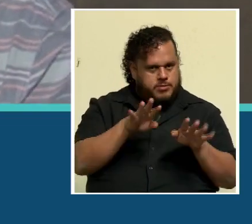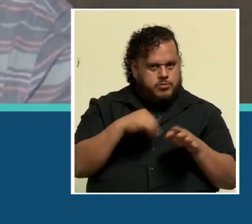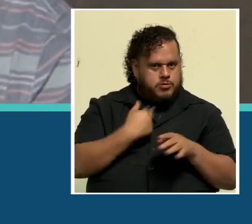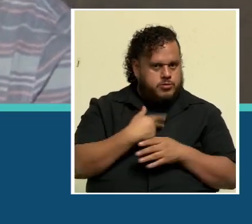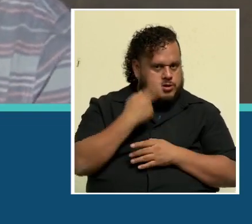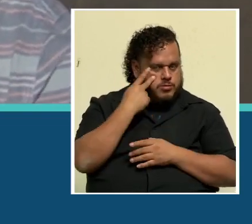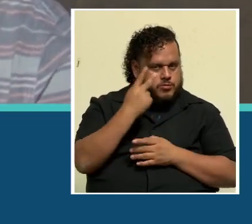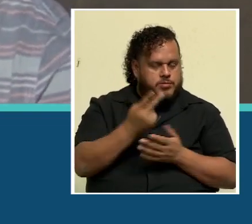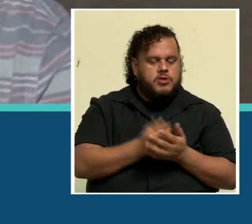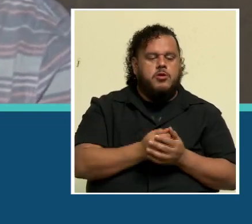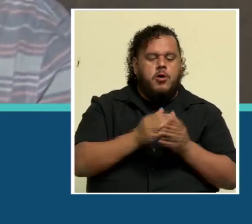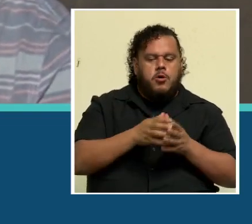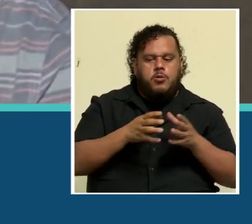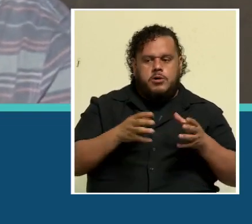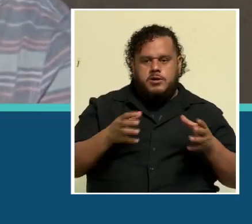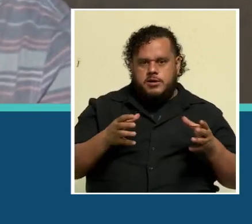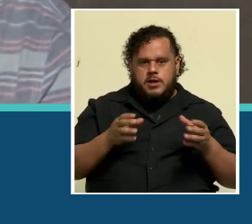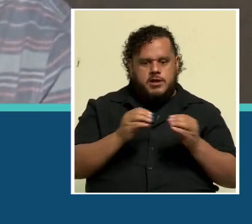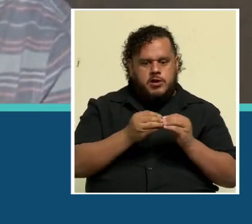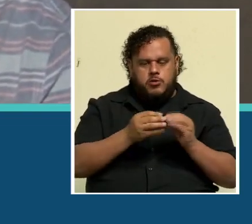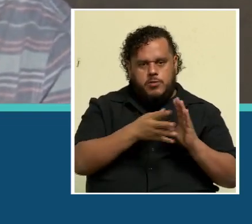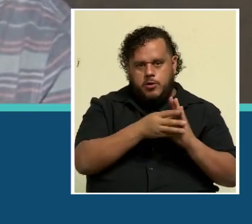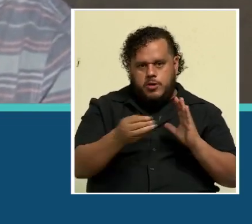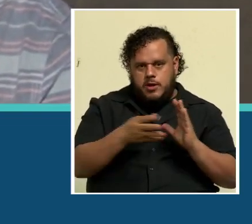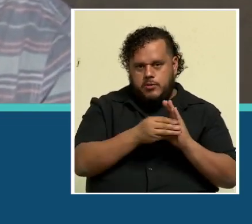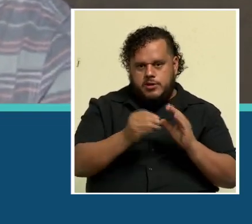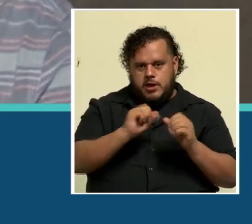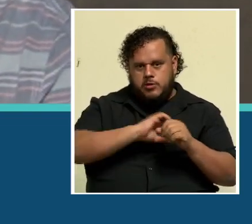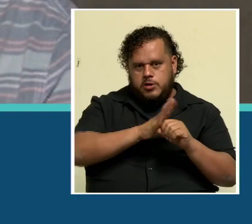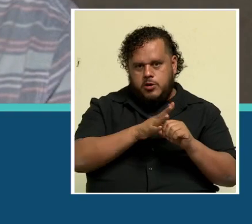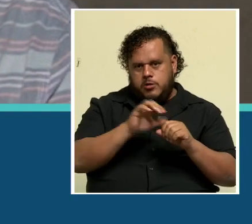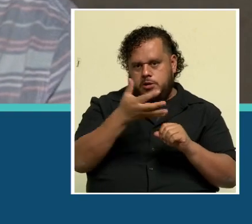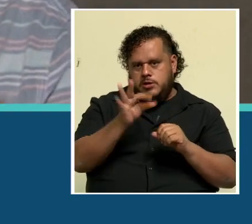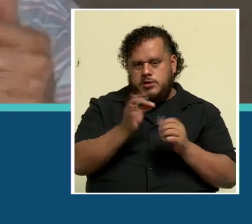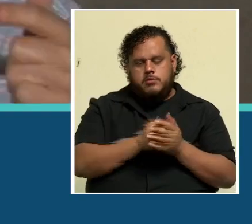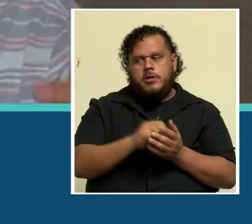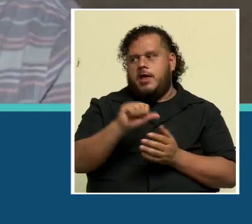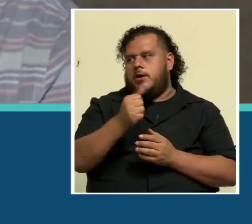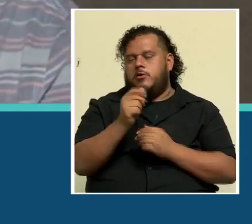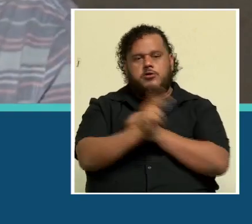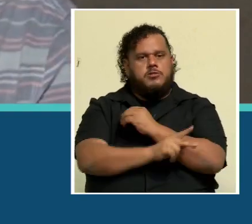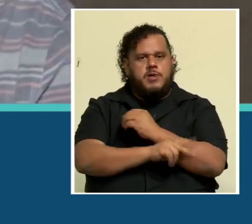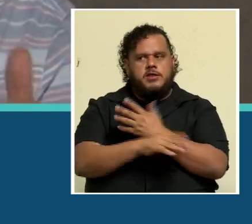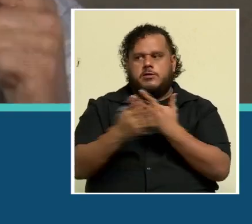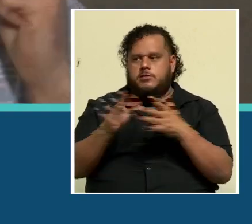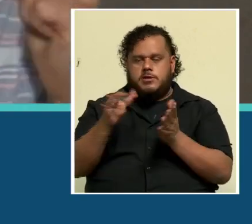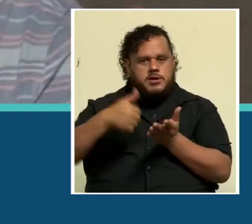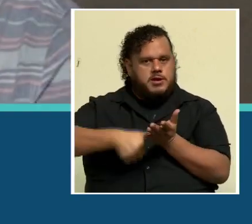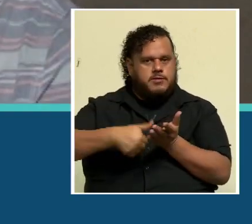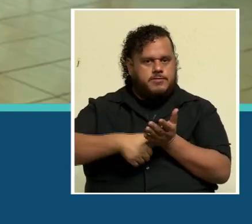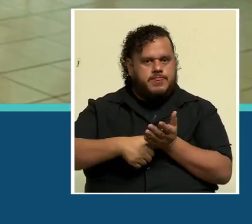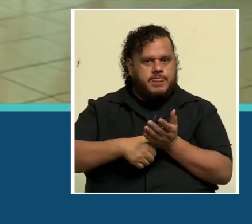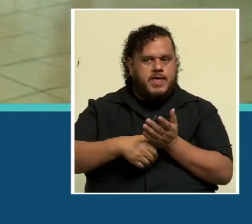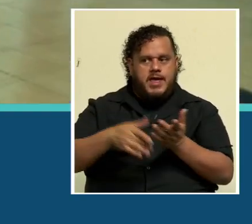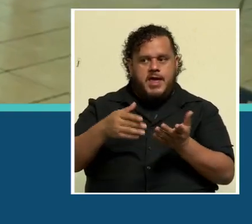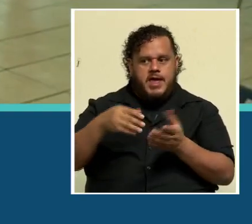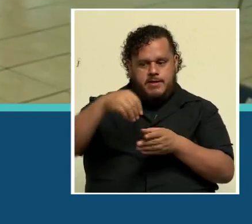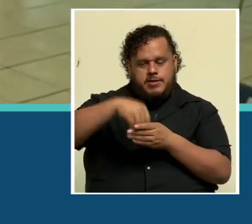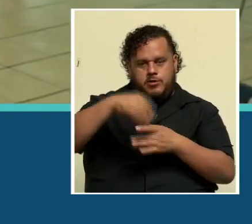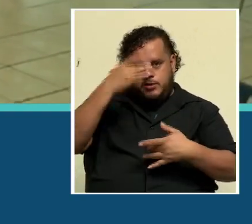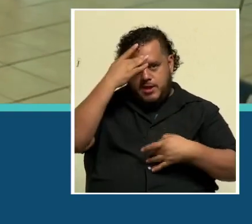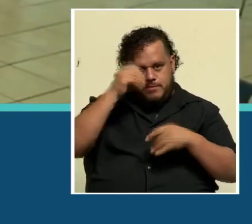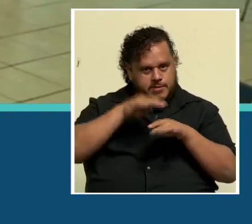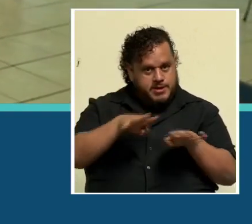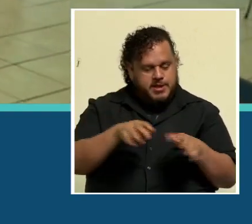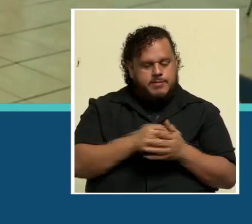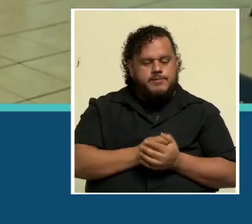crecimiento importante en la cantidad de casos, en otros países en donde ha habido elecciones en pandemia, e